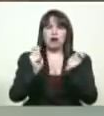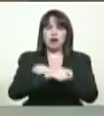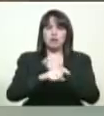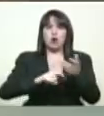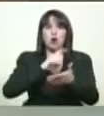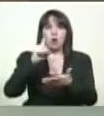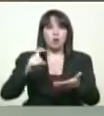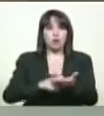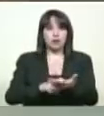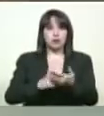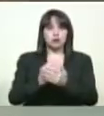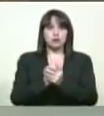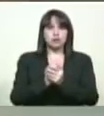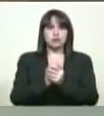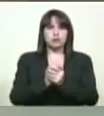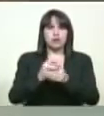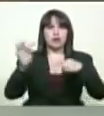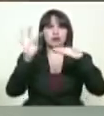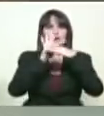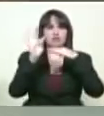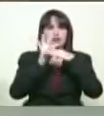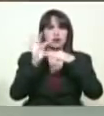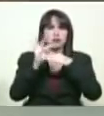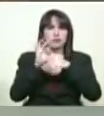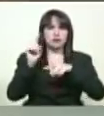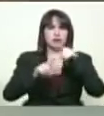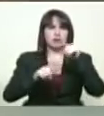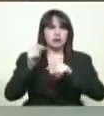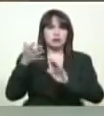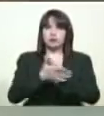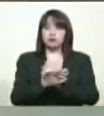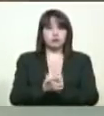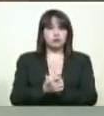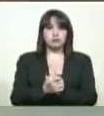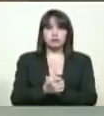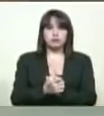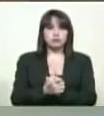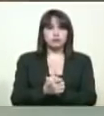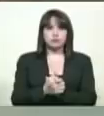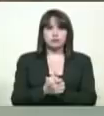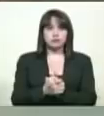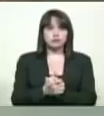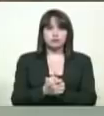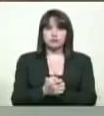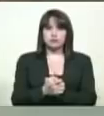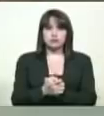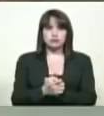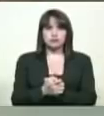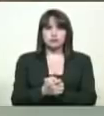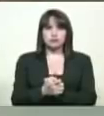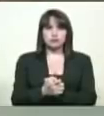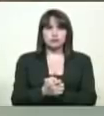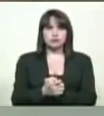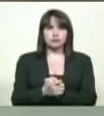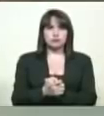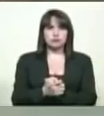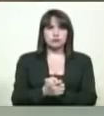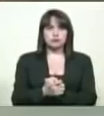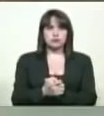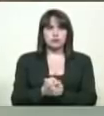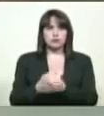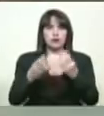del funcionamiento de la economía nacional no va a tener un conjunto de impactos todos